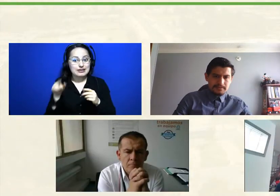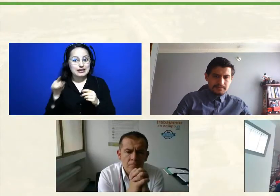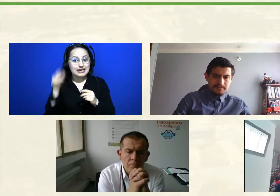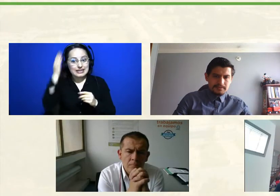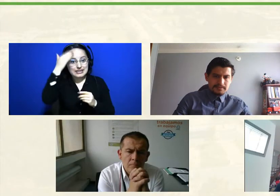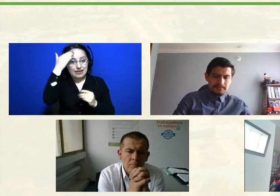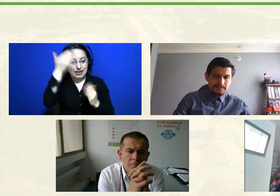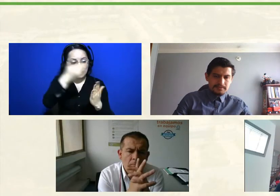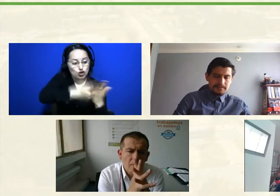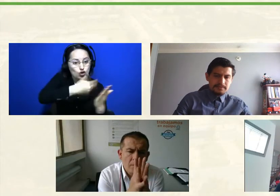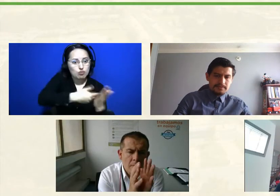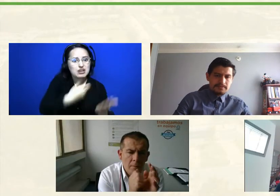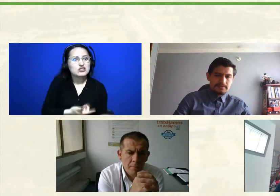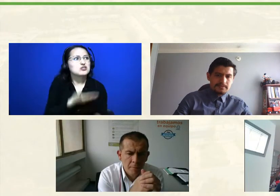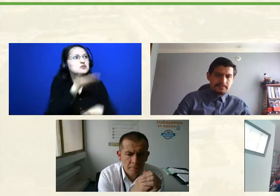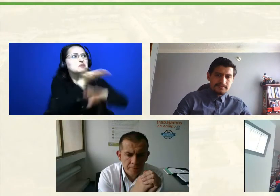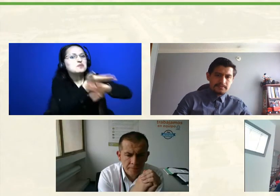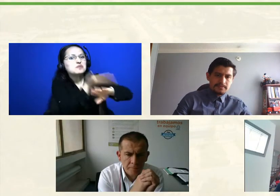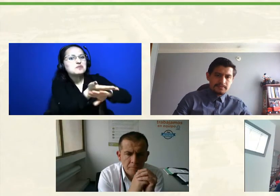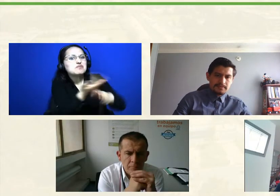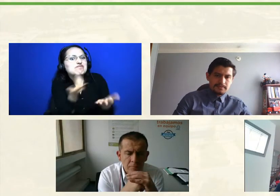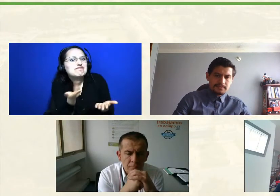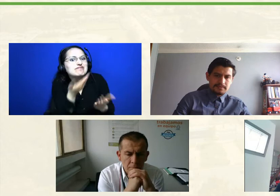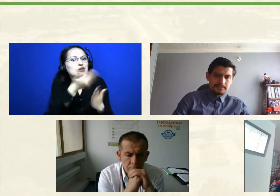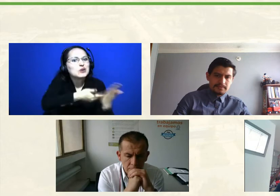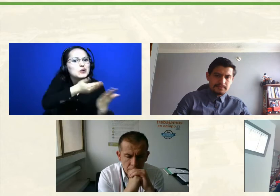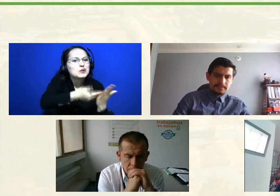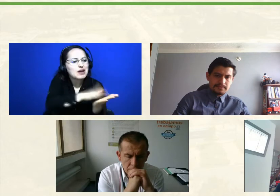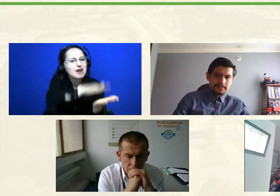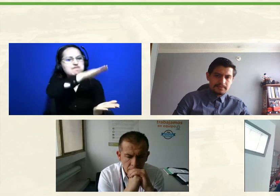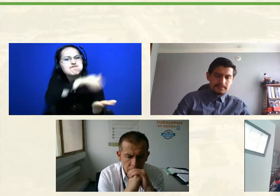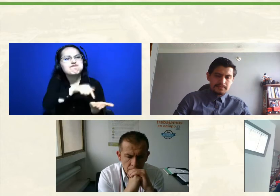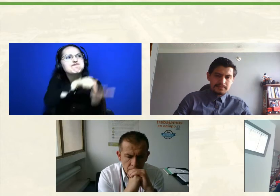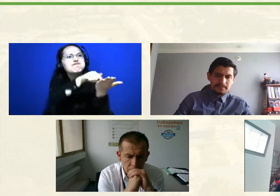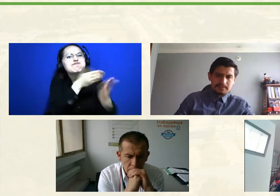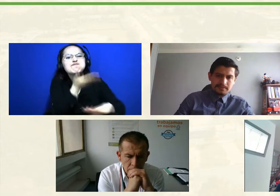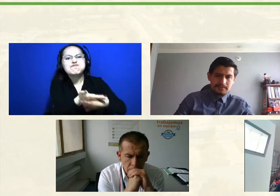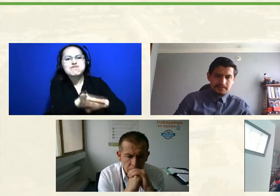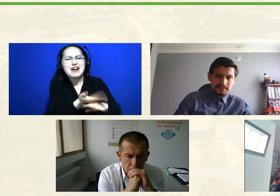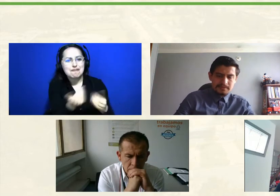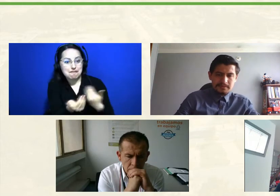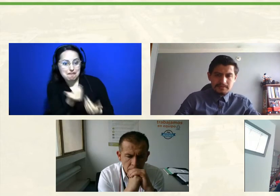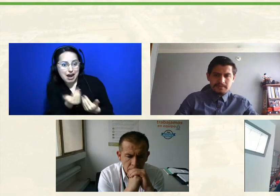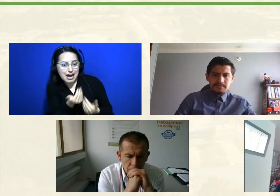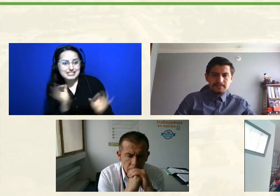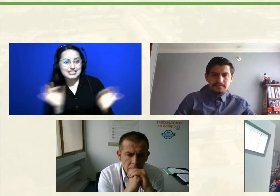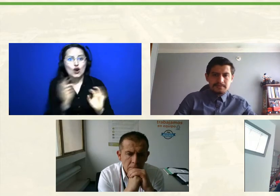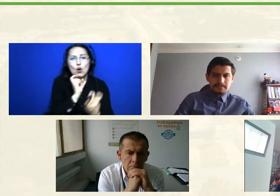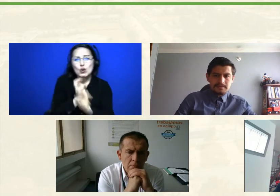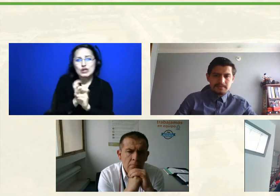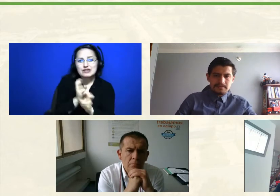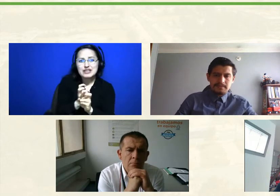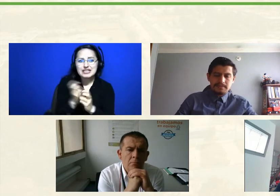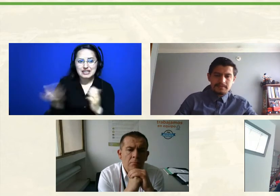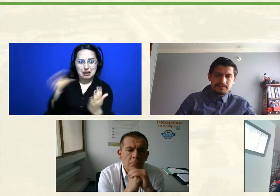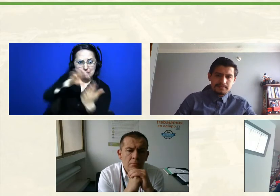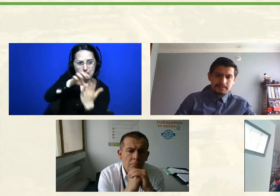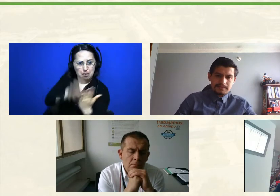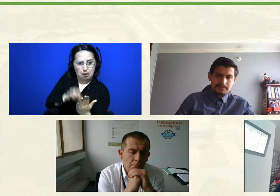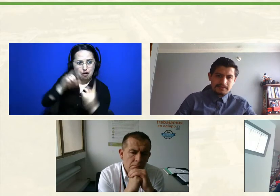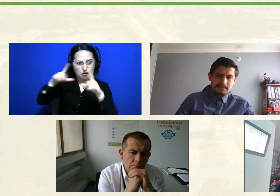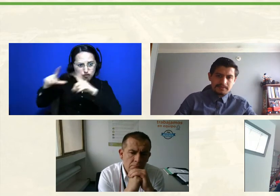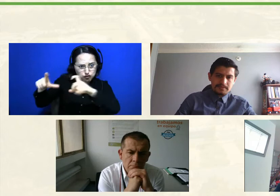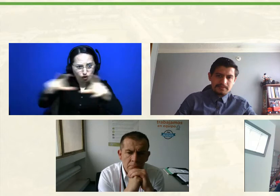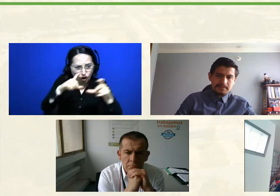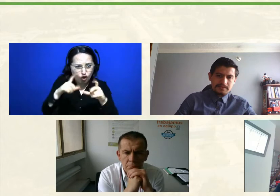tiene que presentar a la hora de postular un proyecto? ¿Qué tan complejo o fácil es? ¿Hay que juntar fotografías? ¿Qué tipo